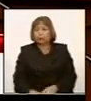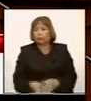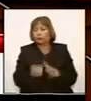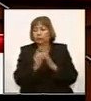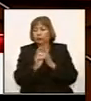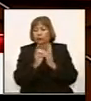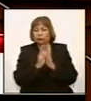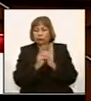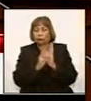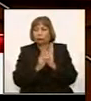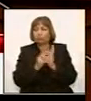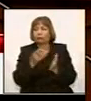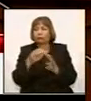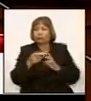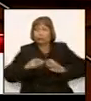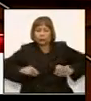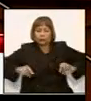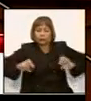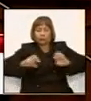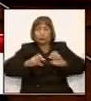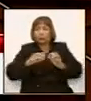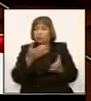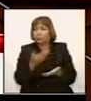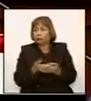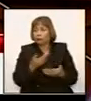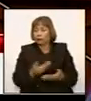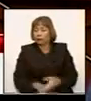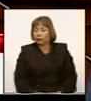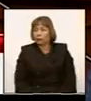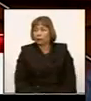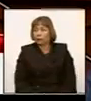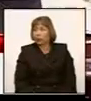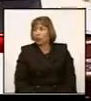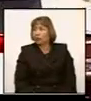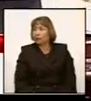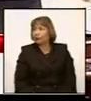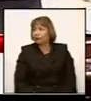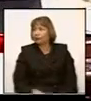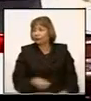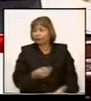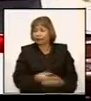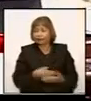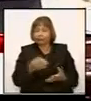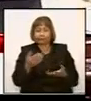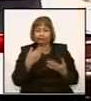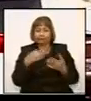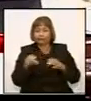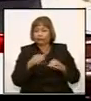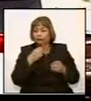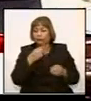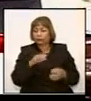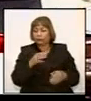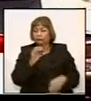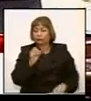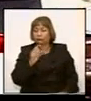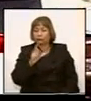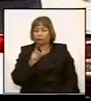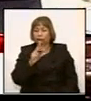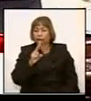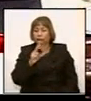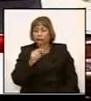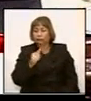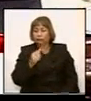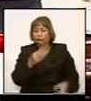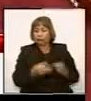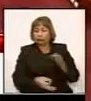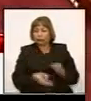Sugiero, presidente, que el Pleno determine el voto. Gracias, congresista. Tiene la palabra el congresista Alberto Oliva, presidente de la Comisión de